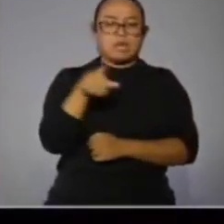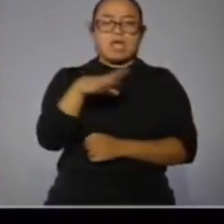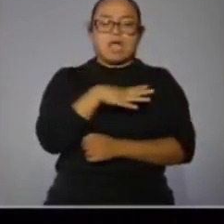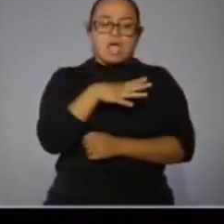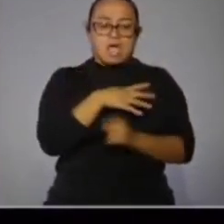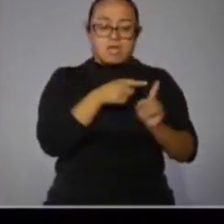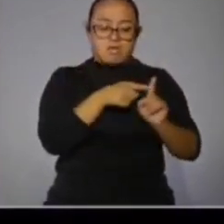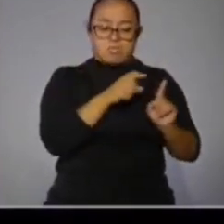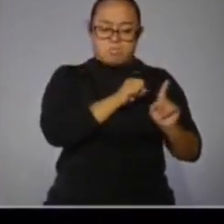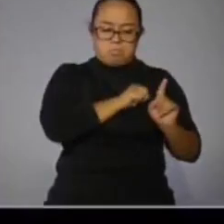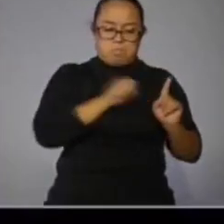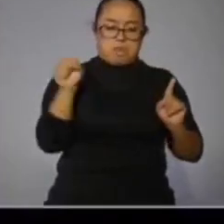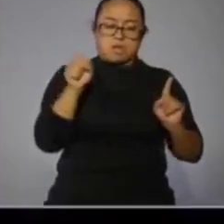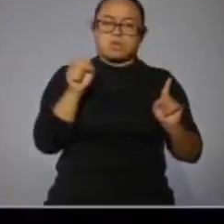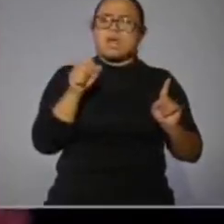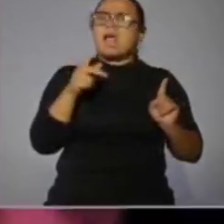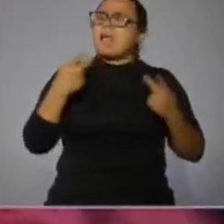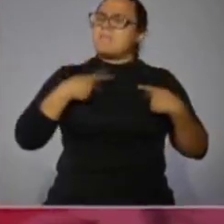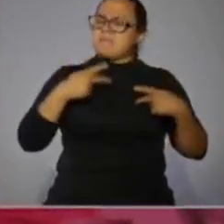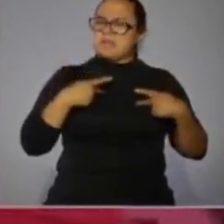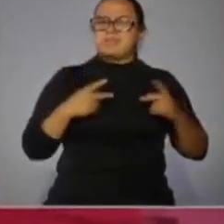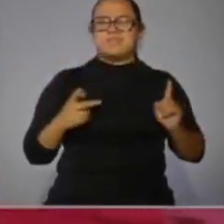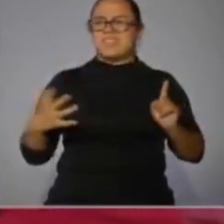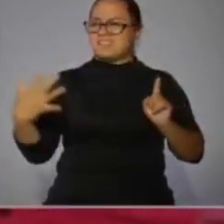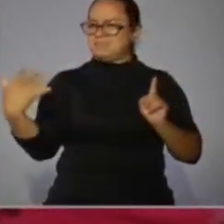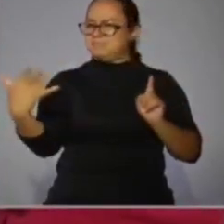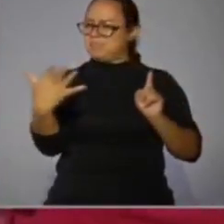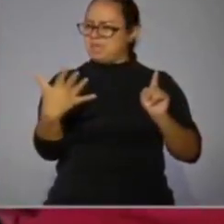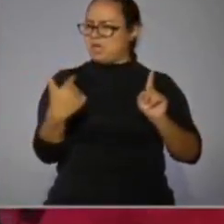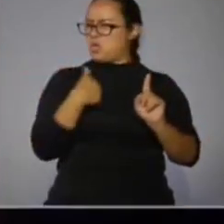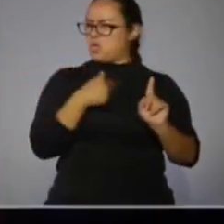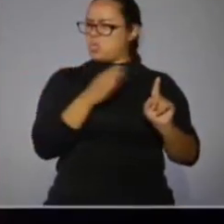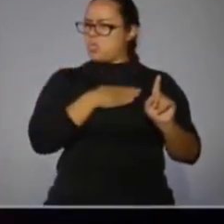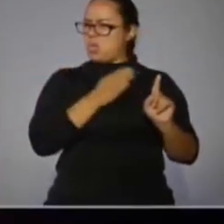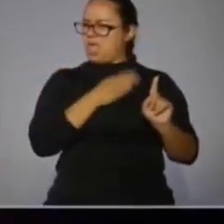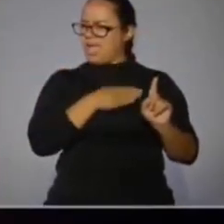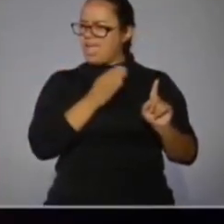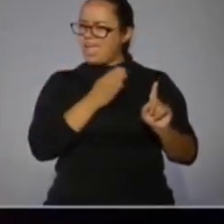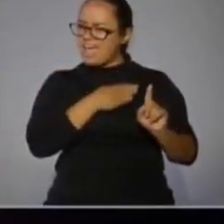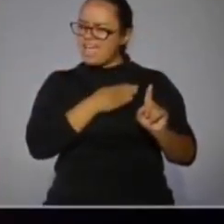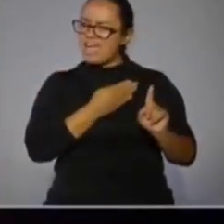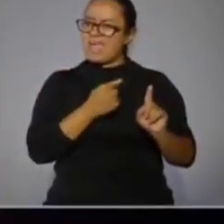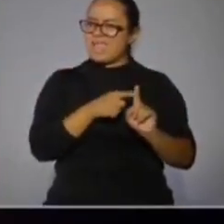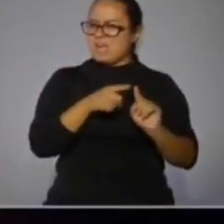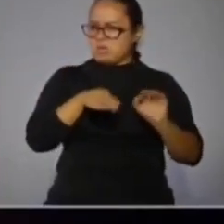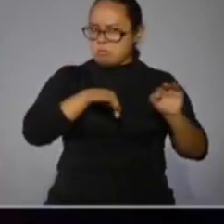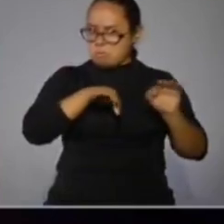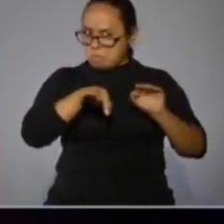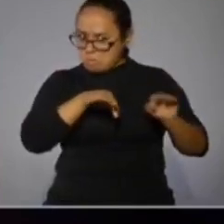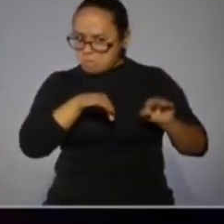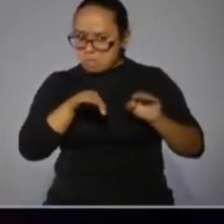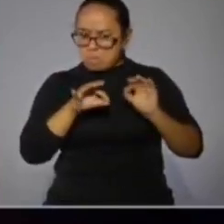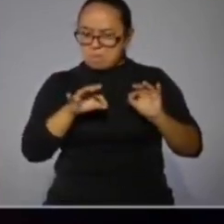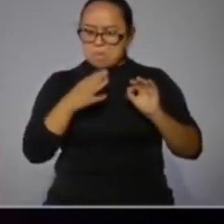un agresor que tal vez ante la sociedad pues es una buena persona, ante la sociedad, trabaja,